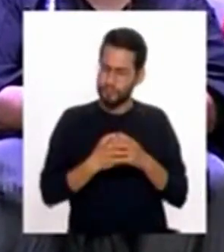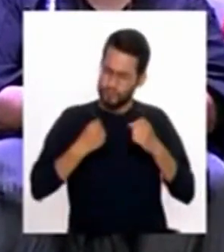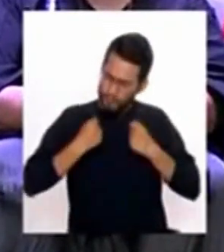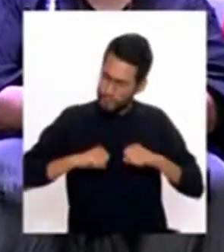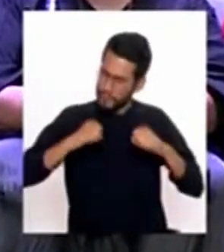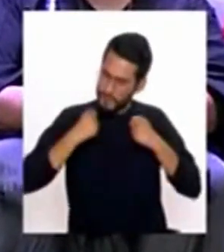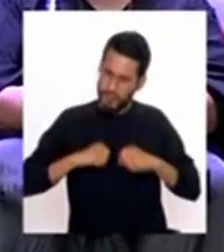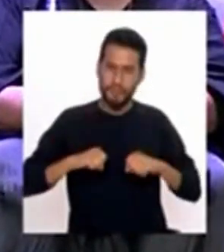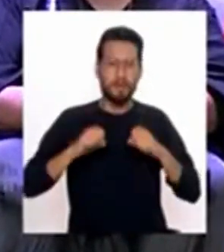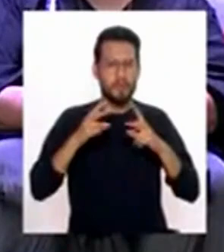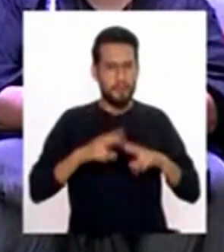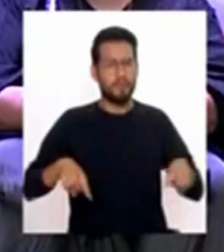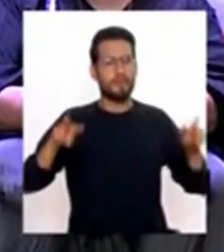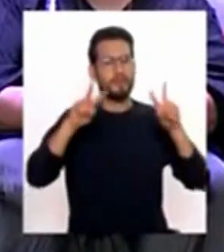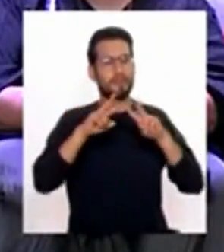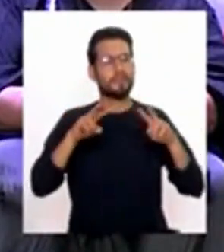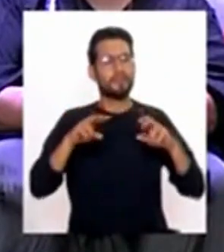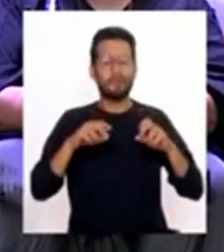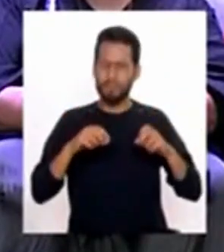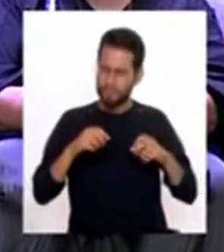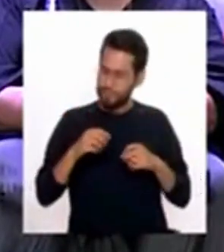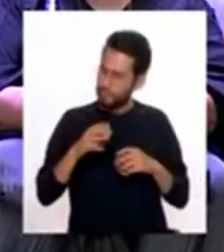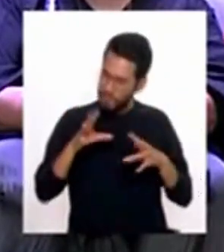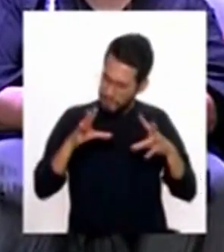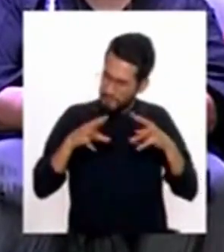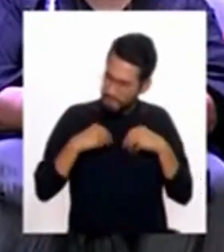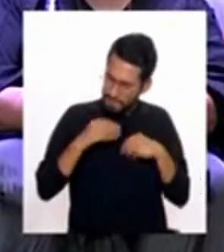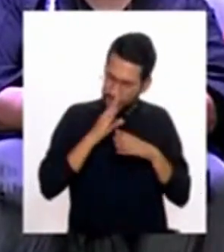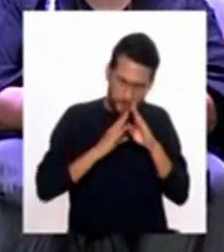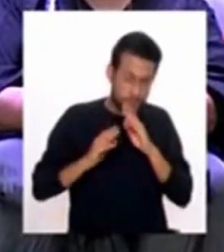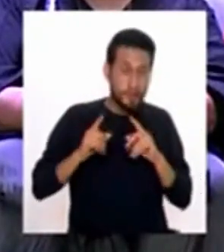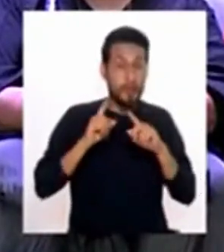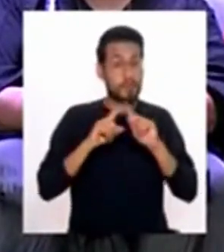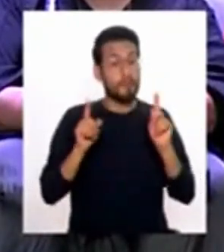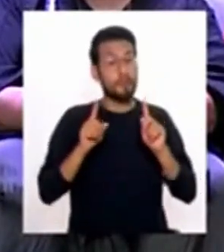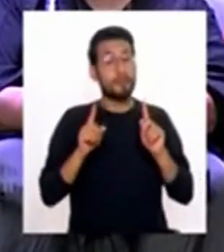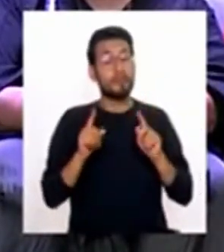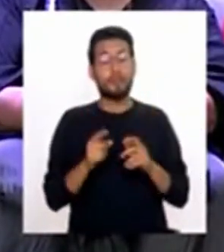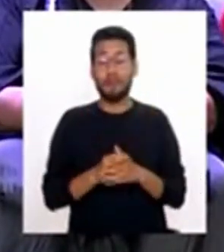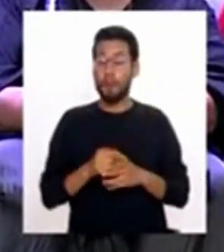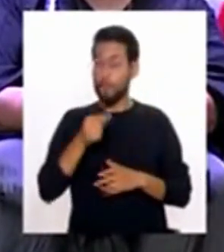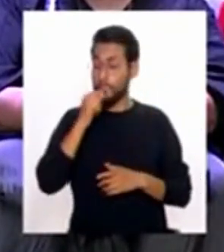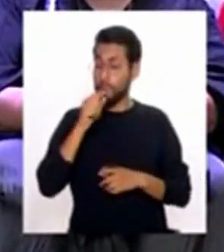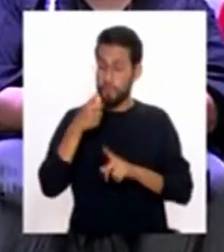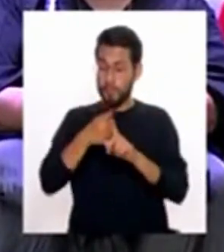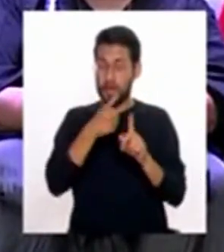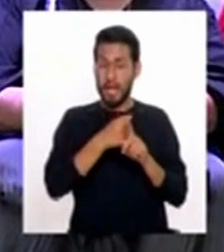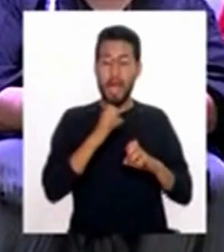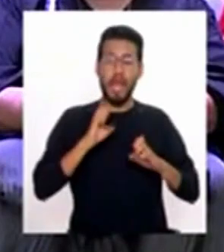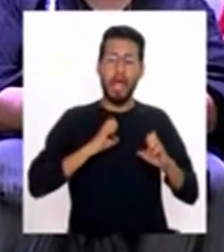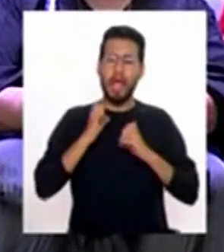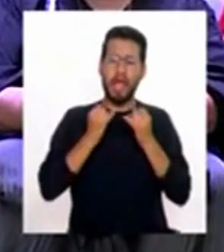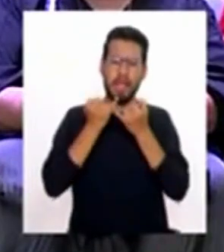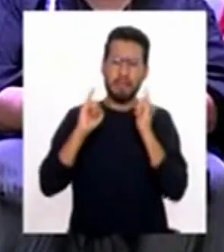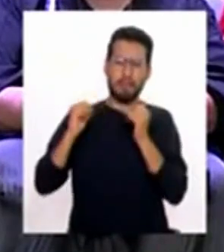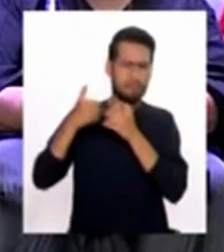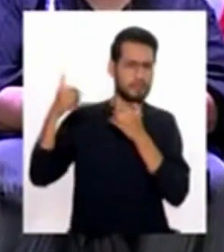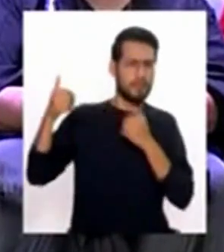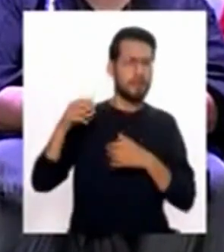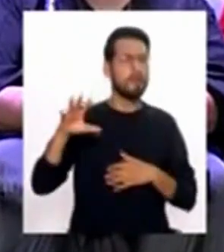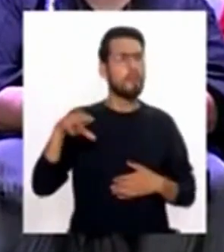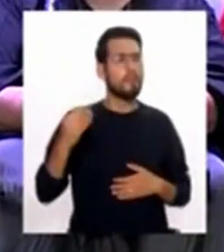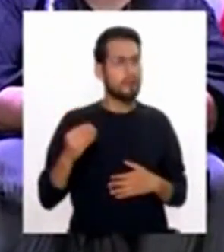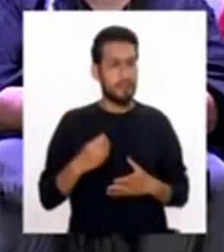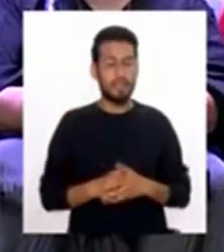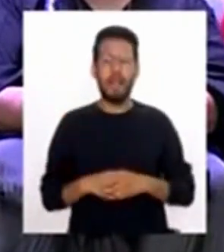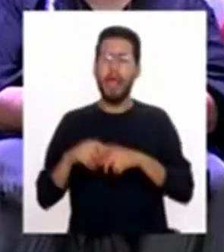sacrificio, vale la pena pasarlo. Pero cuando digo que se independicen emocionalmente es para que